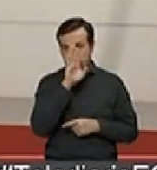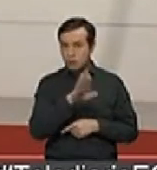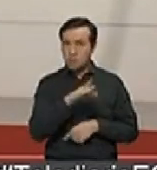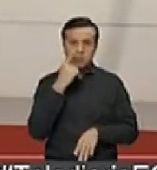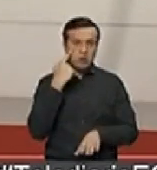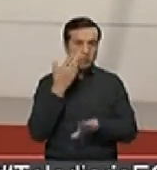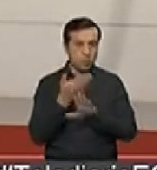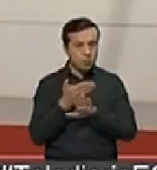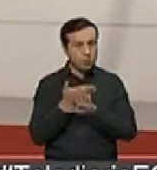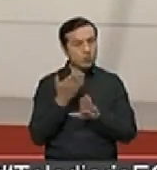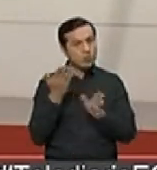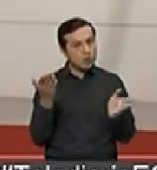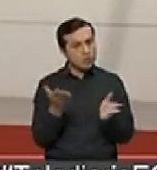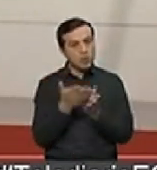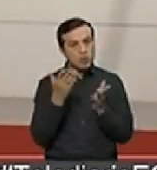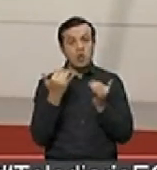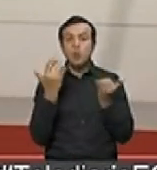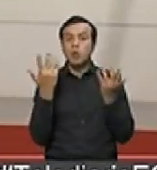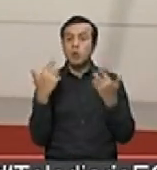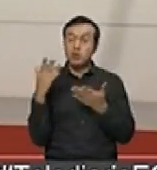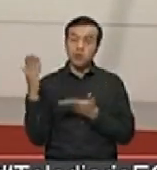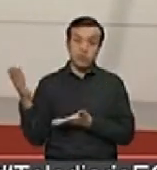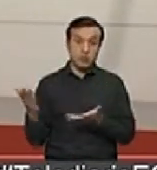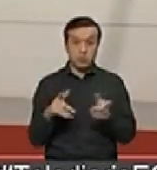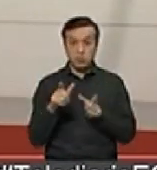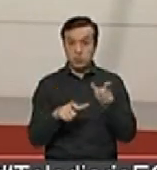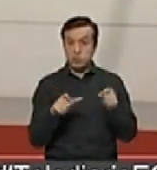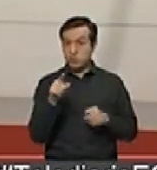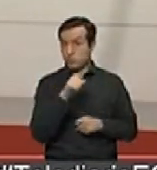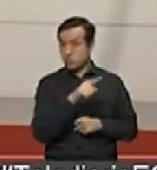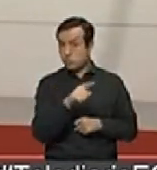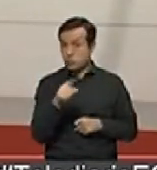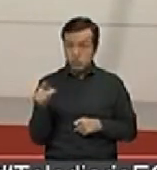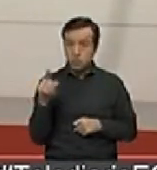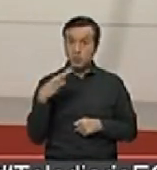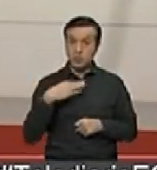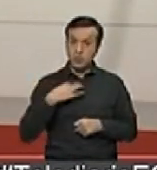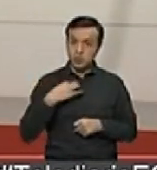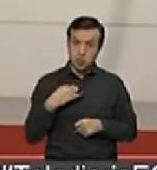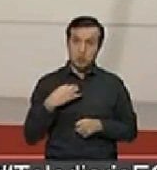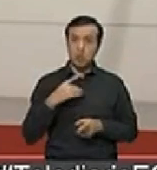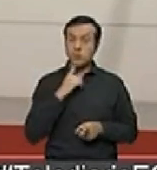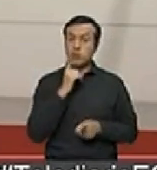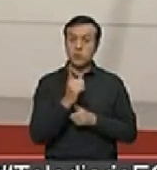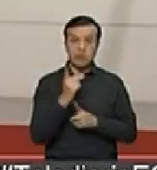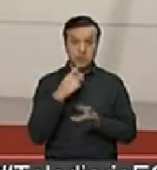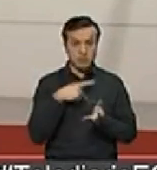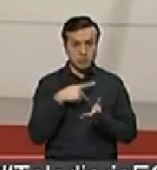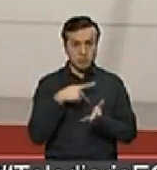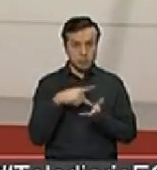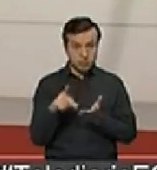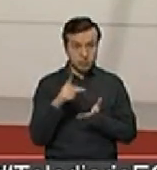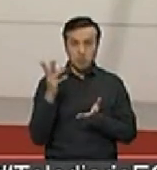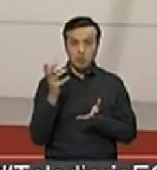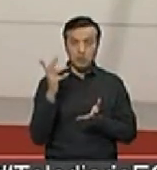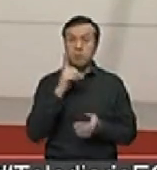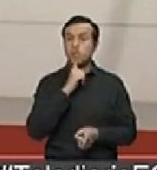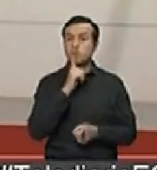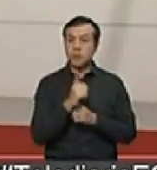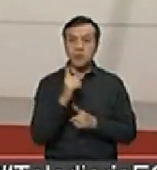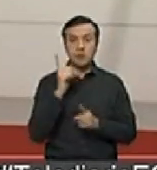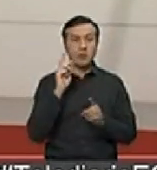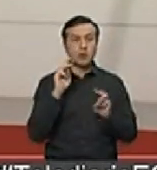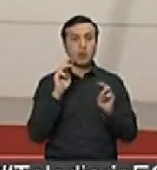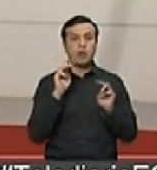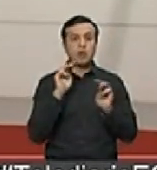propuestas de incentivos. Actualmente estamos recibiendo a personas que están en la voluntad de recibir bonos, que están siendo también negociados con el